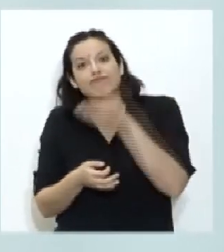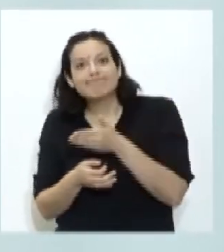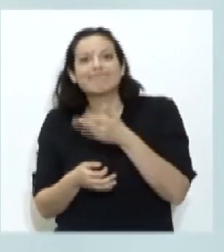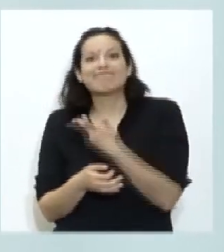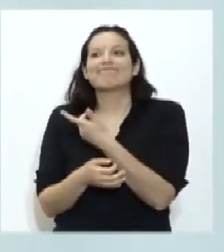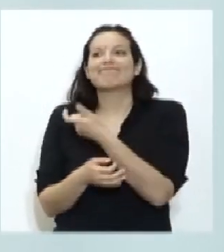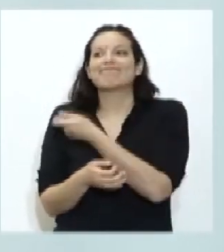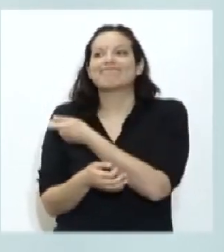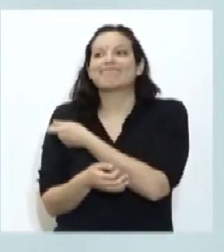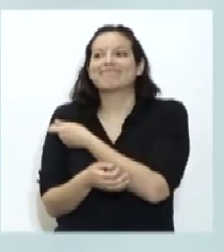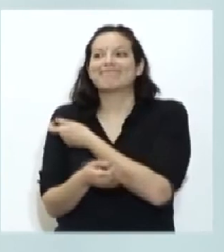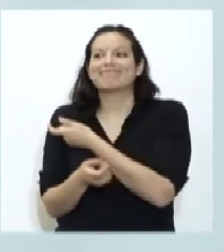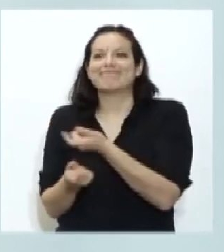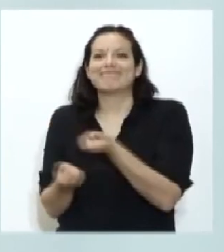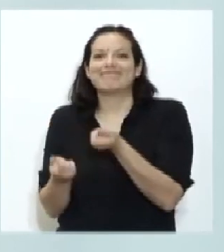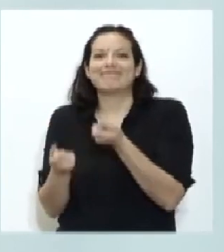vacuna moderna